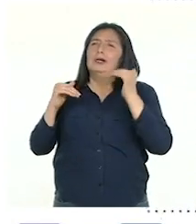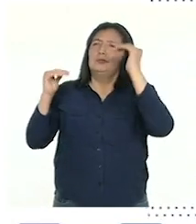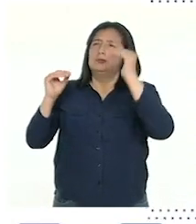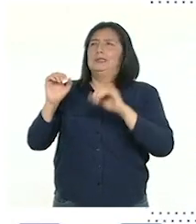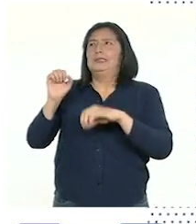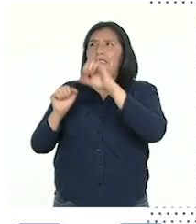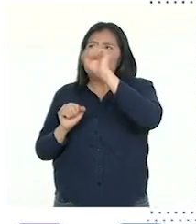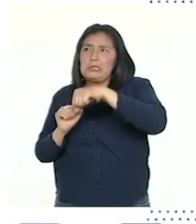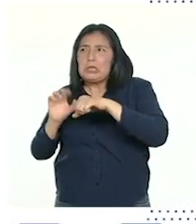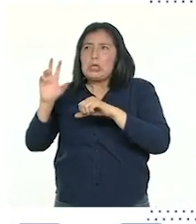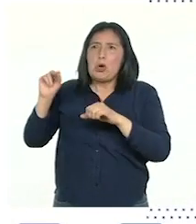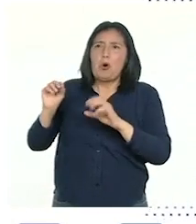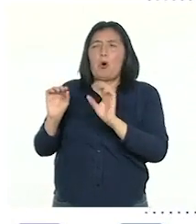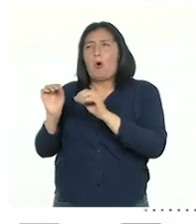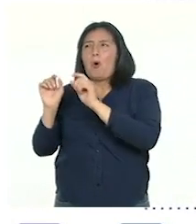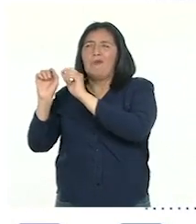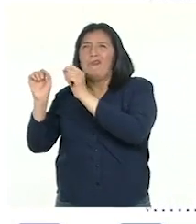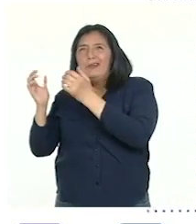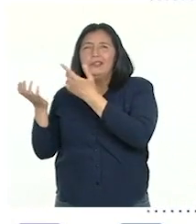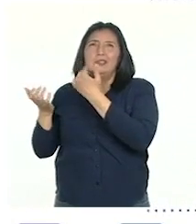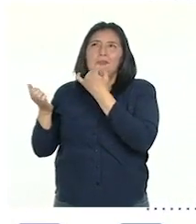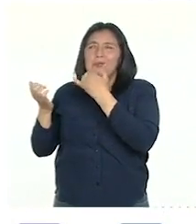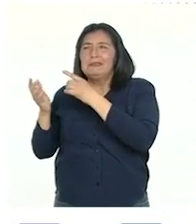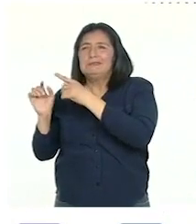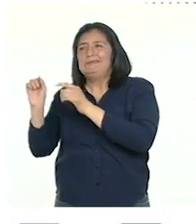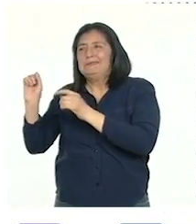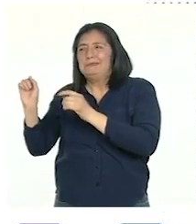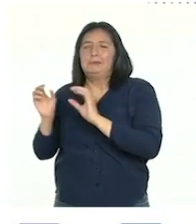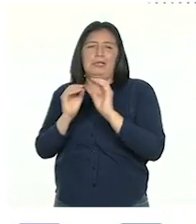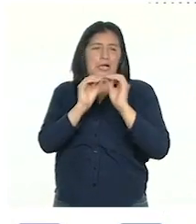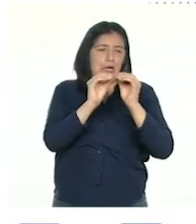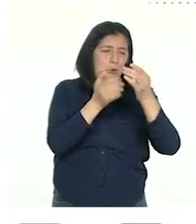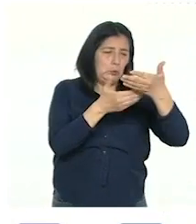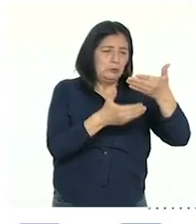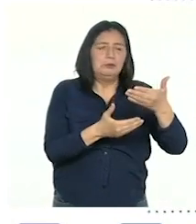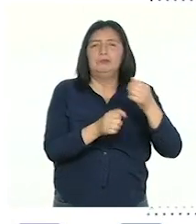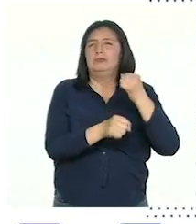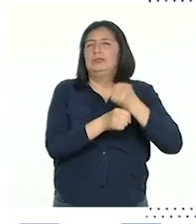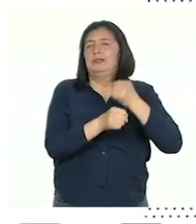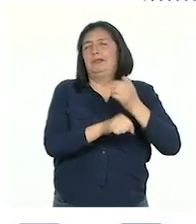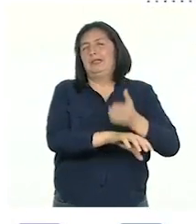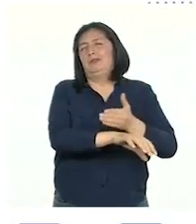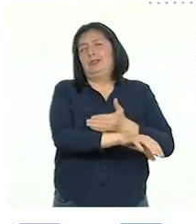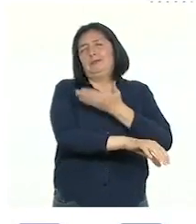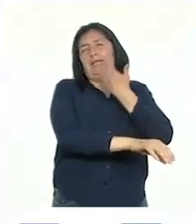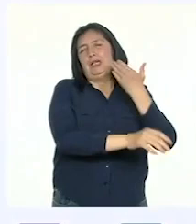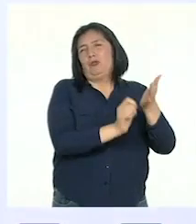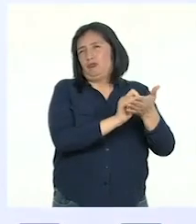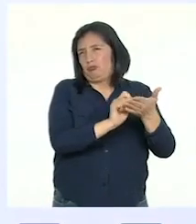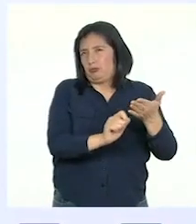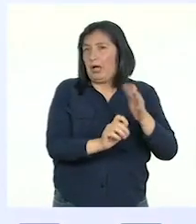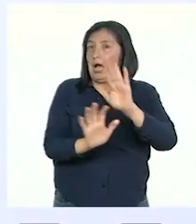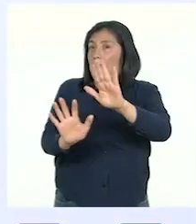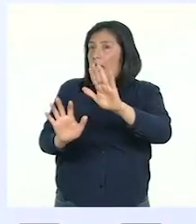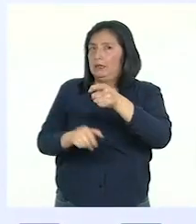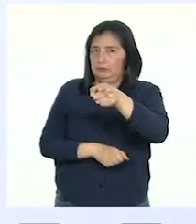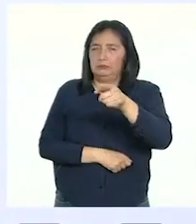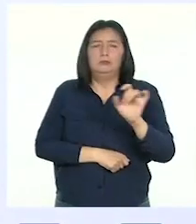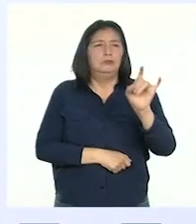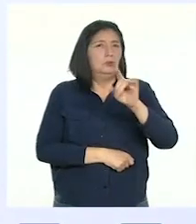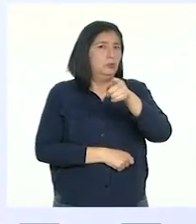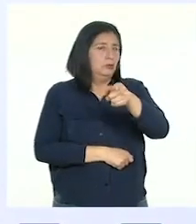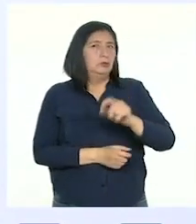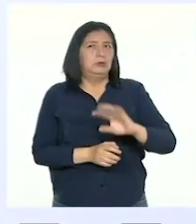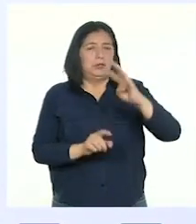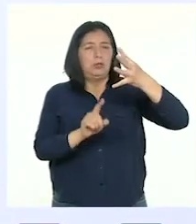no y un comentario. Esto te ayudará a realizar ajustes y que tus trabajos sean cada vez mejores. Ustedes deben crear